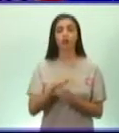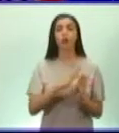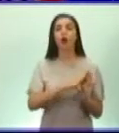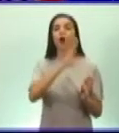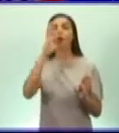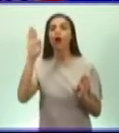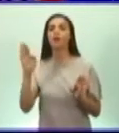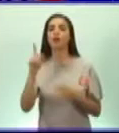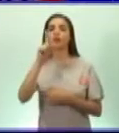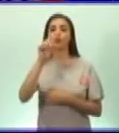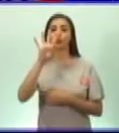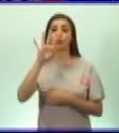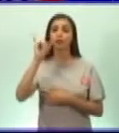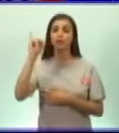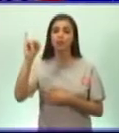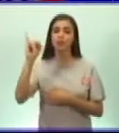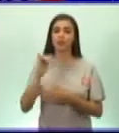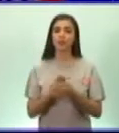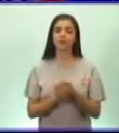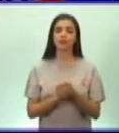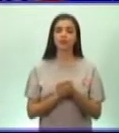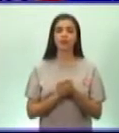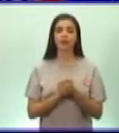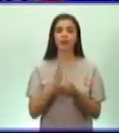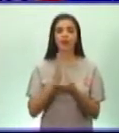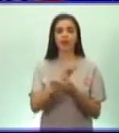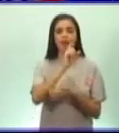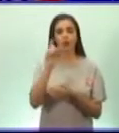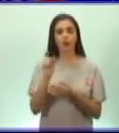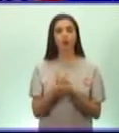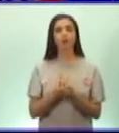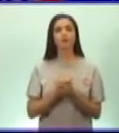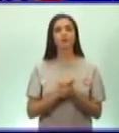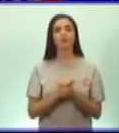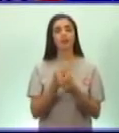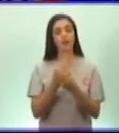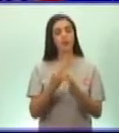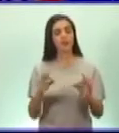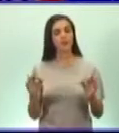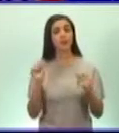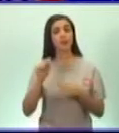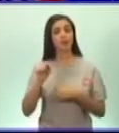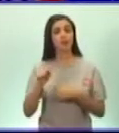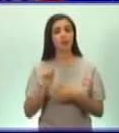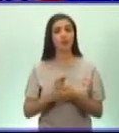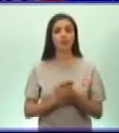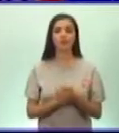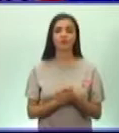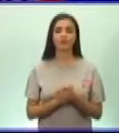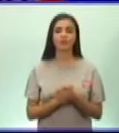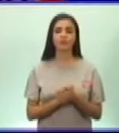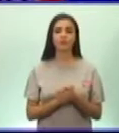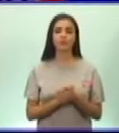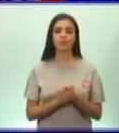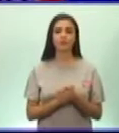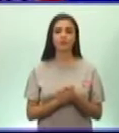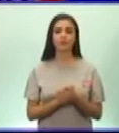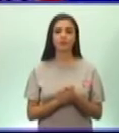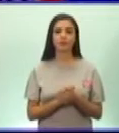las 146 de las escuelas que tienen el programa actual, y de la